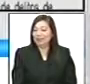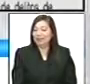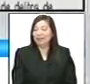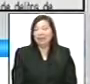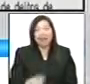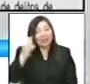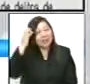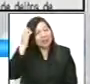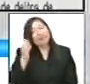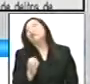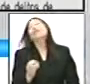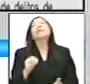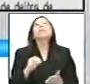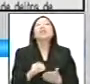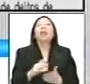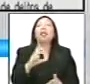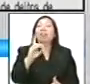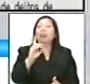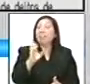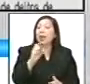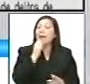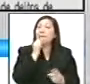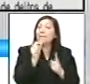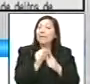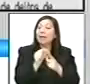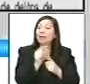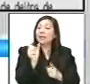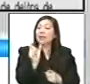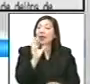Creo que la preposición de también las borramos.